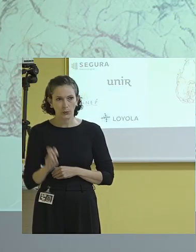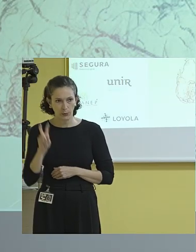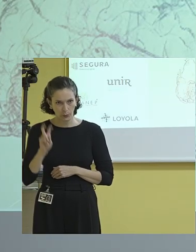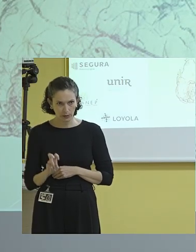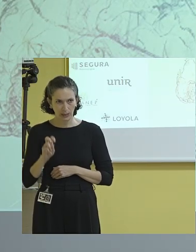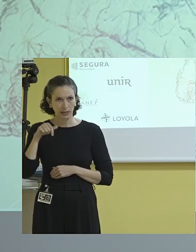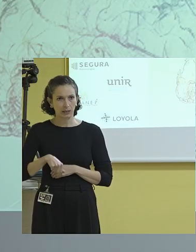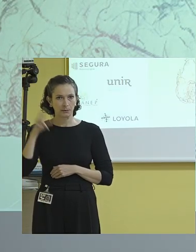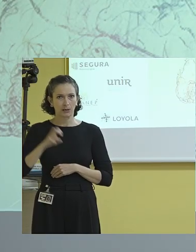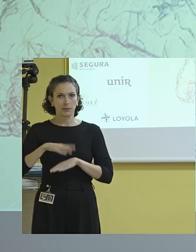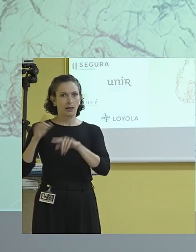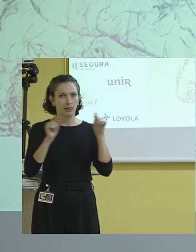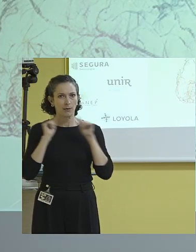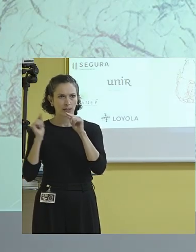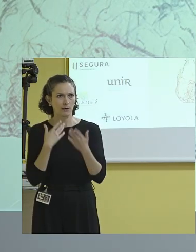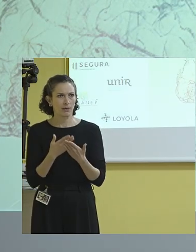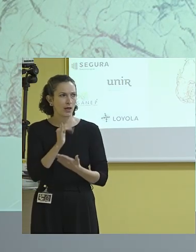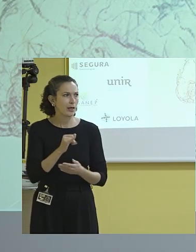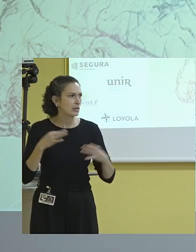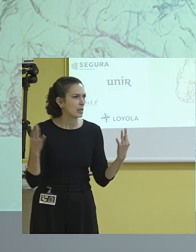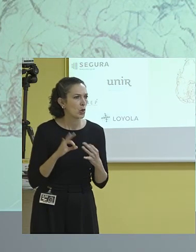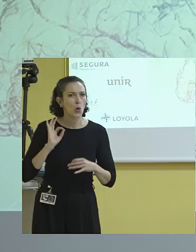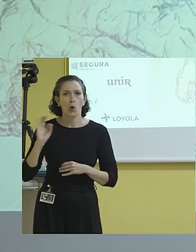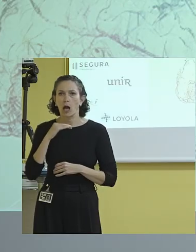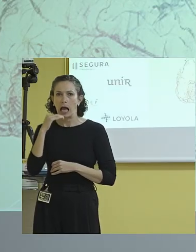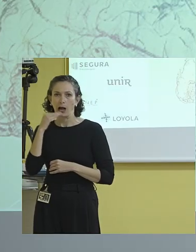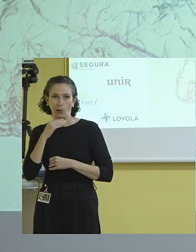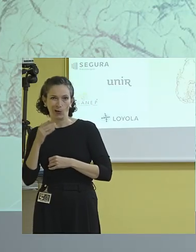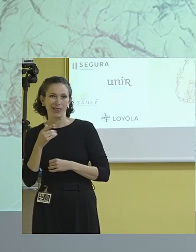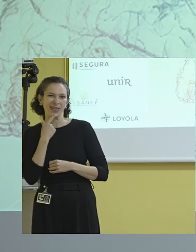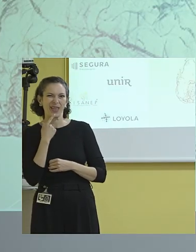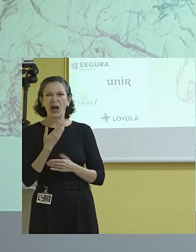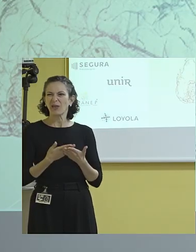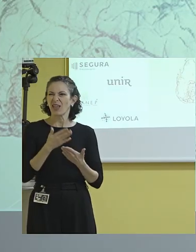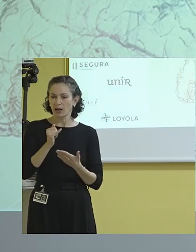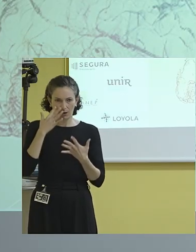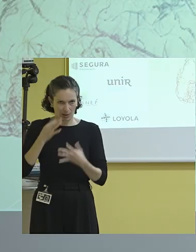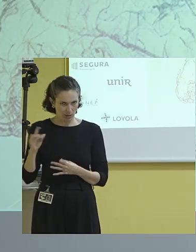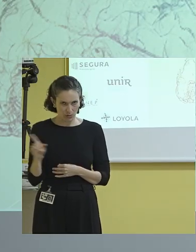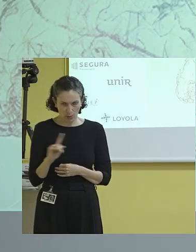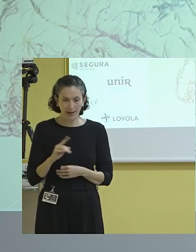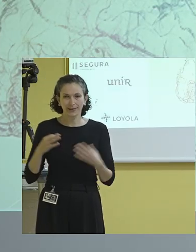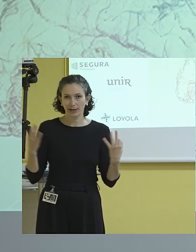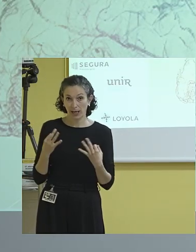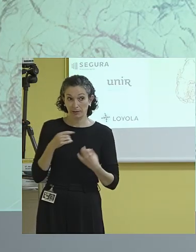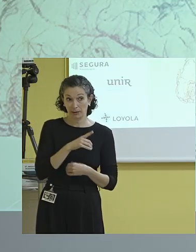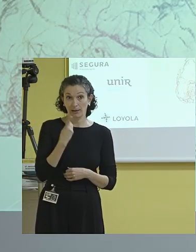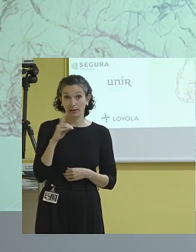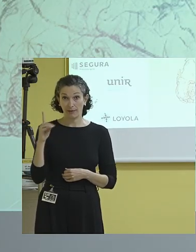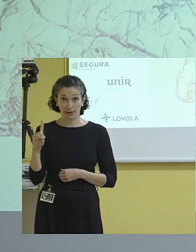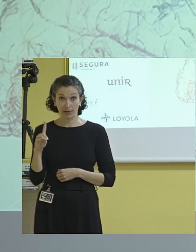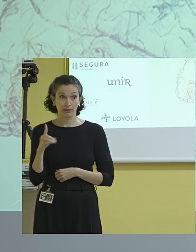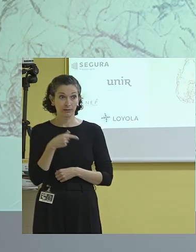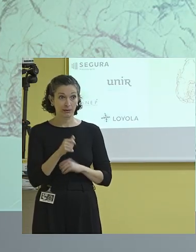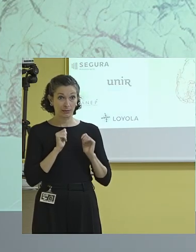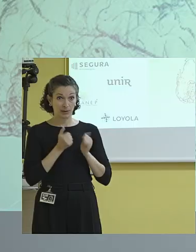sobre qué tiene una evidencia o qué cosas nos están vendiendo que no la tienen. Y bueno, ya iba a copiar a David cuando ha empezado y